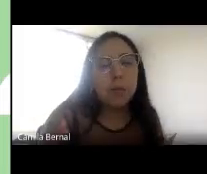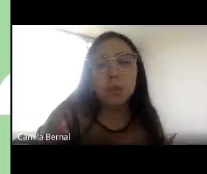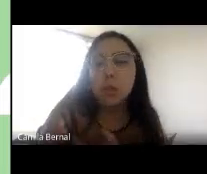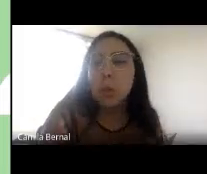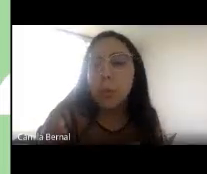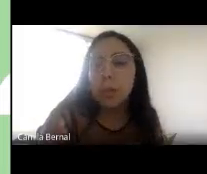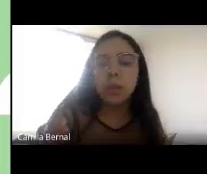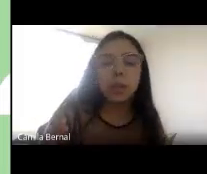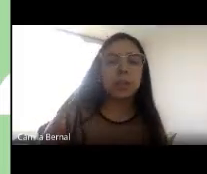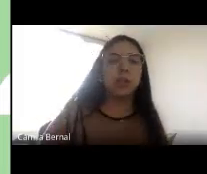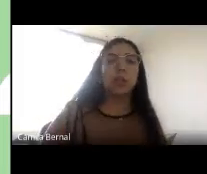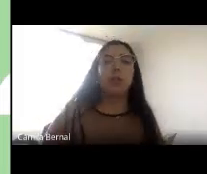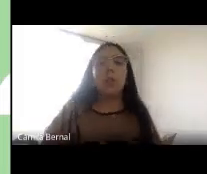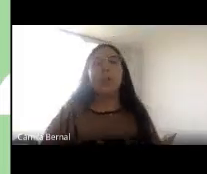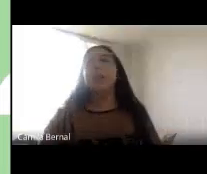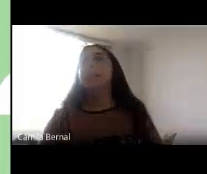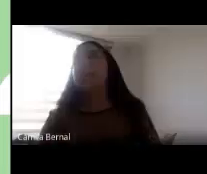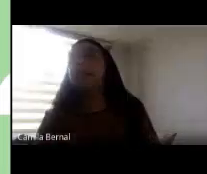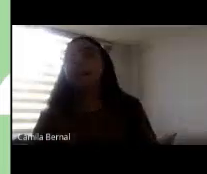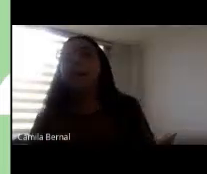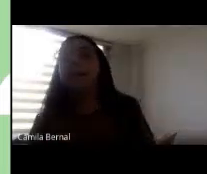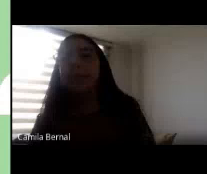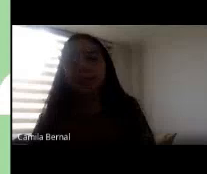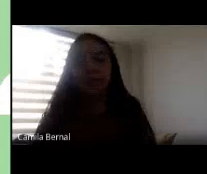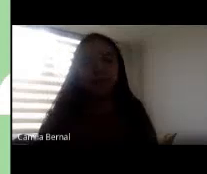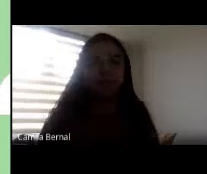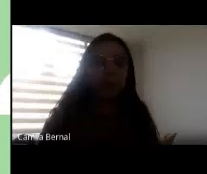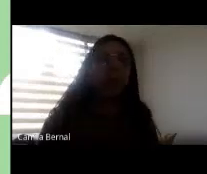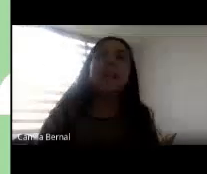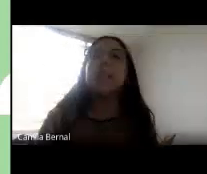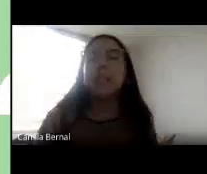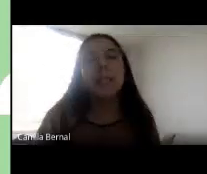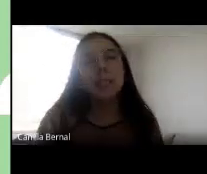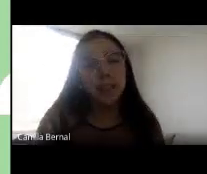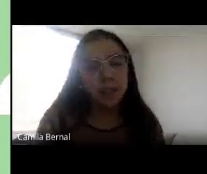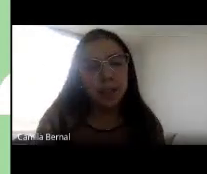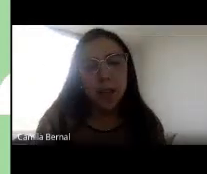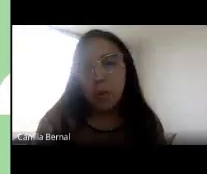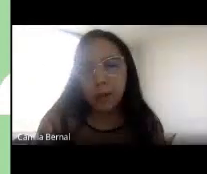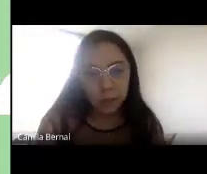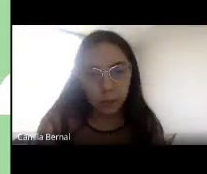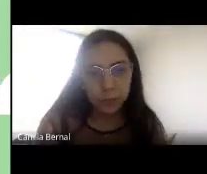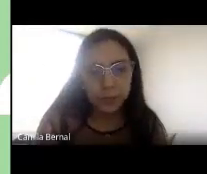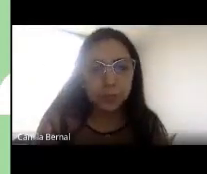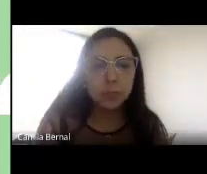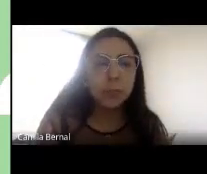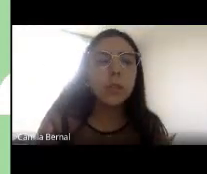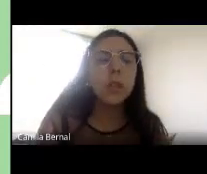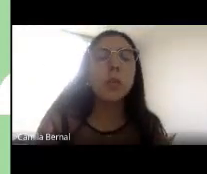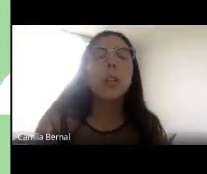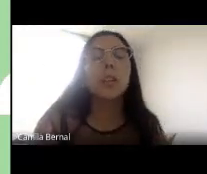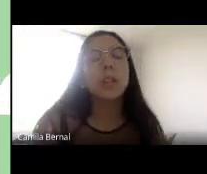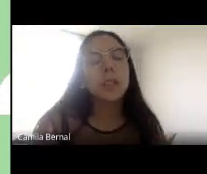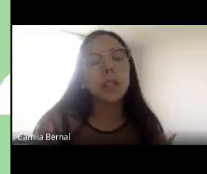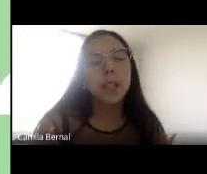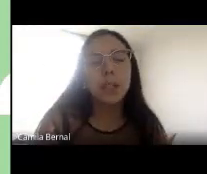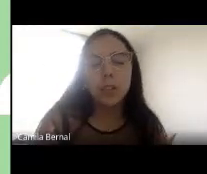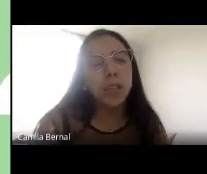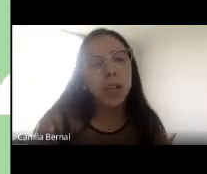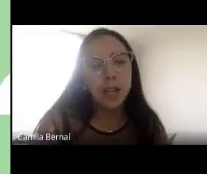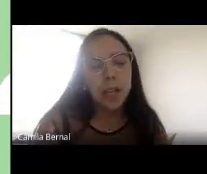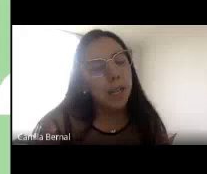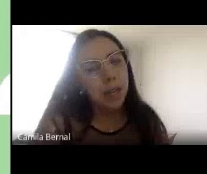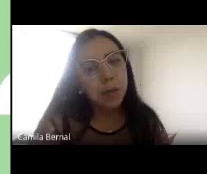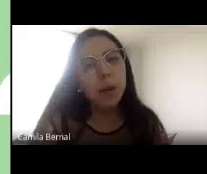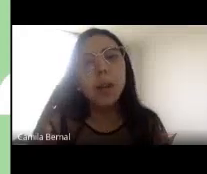nivel microscópico, que es con todas las análisis que se hacen en el laboratorio. Igual toda esta alteración